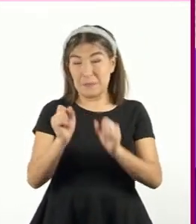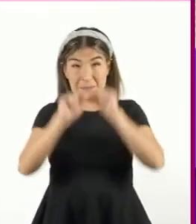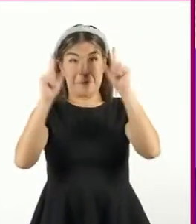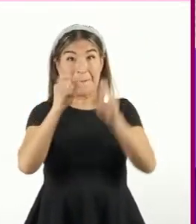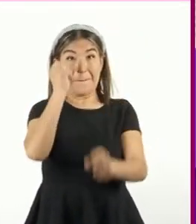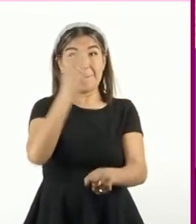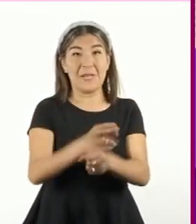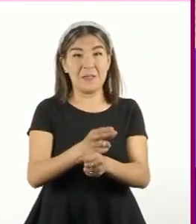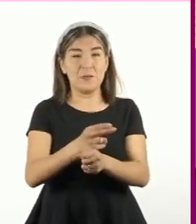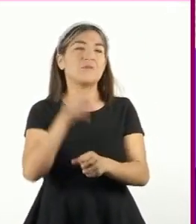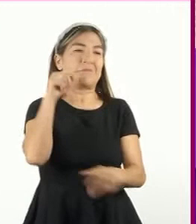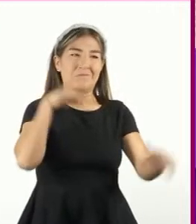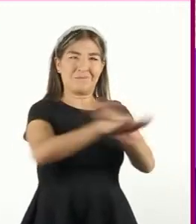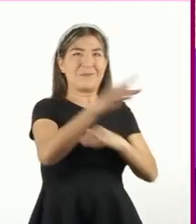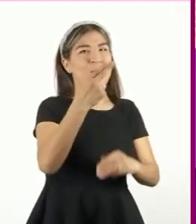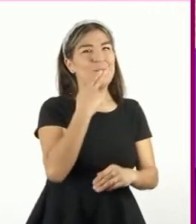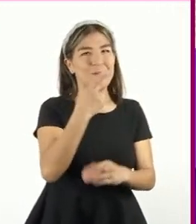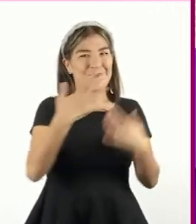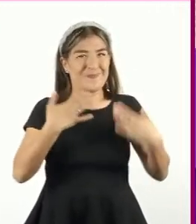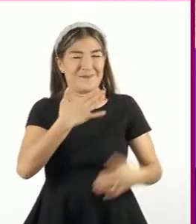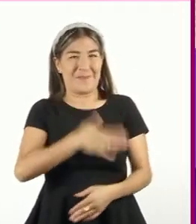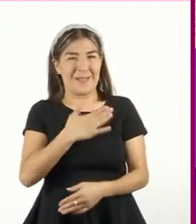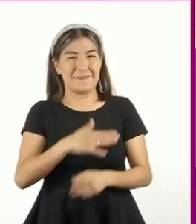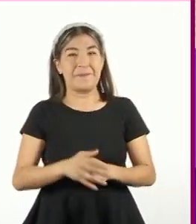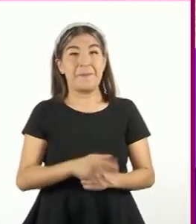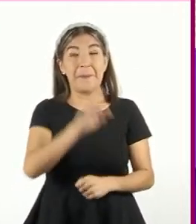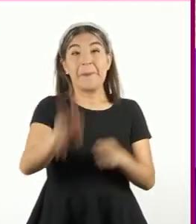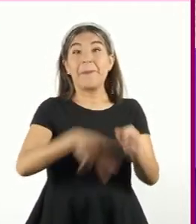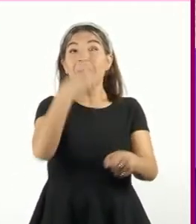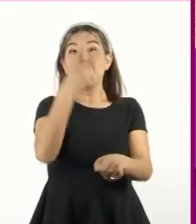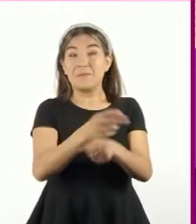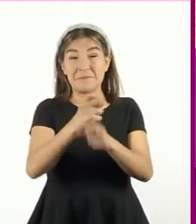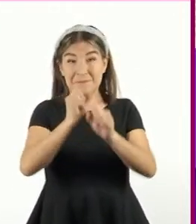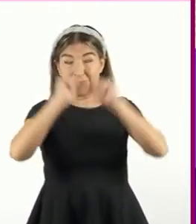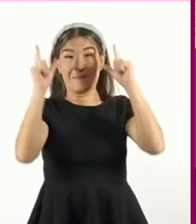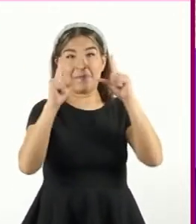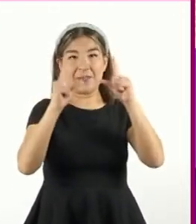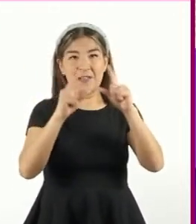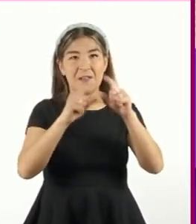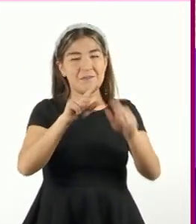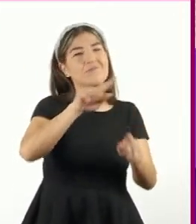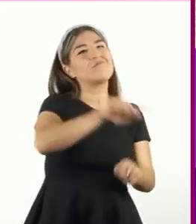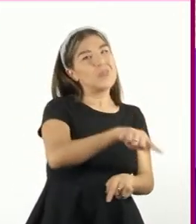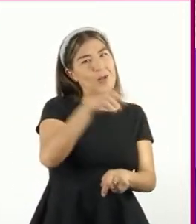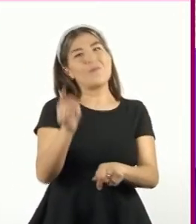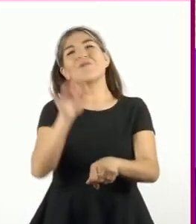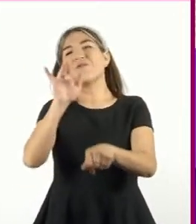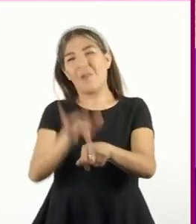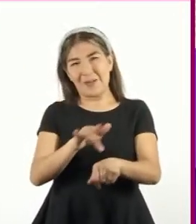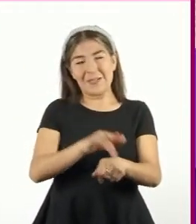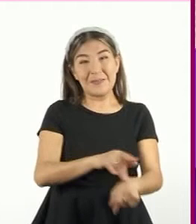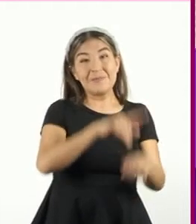primero hace uso del baño primero. El que se levanta después sigue en el turno y así